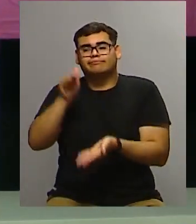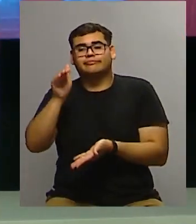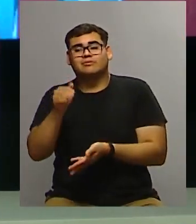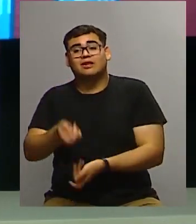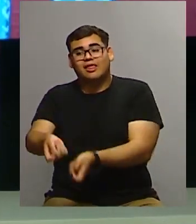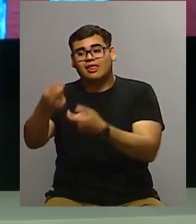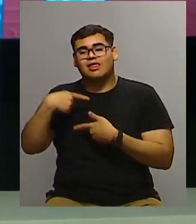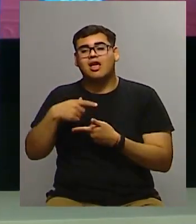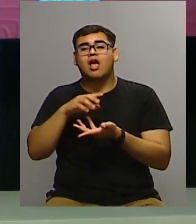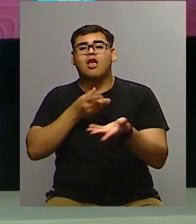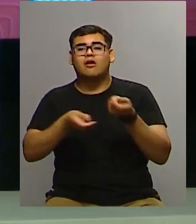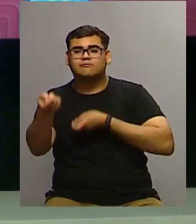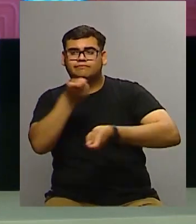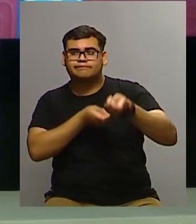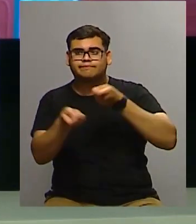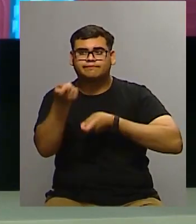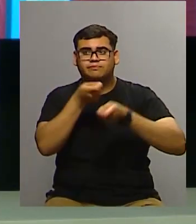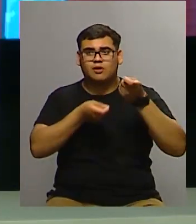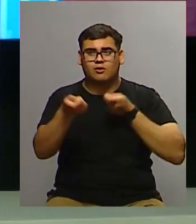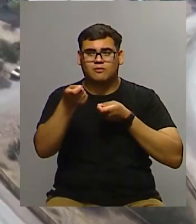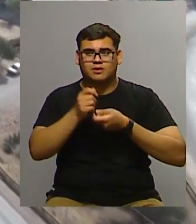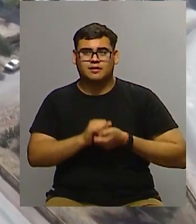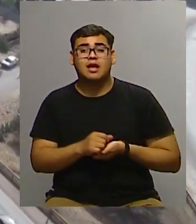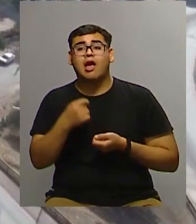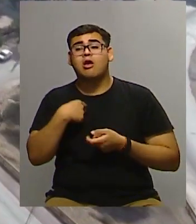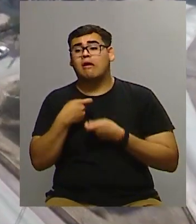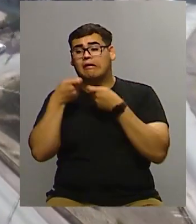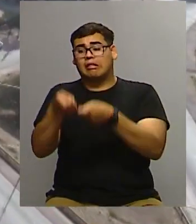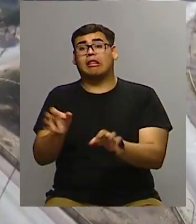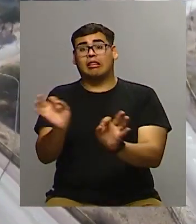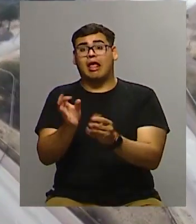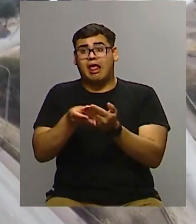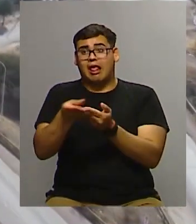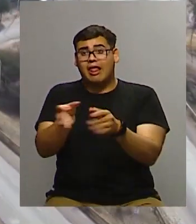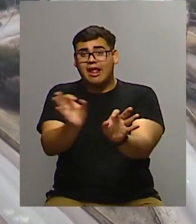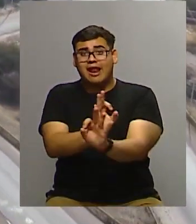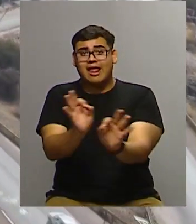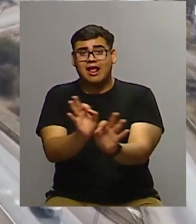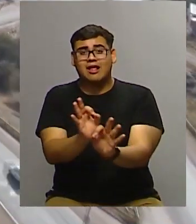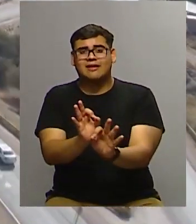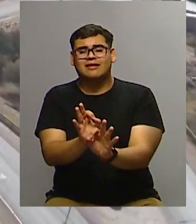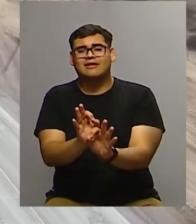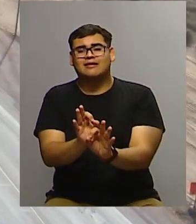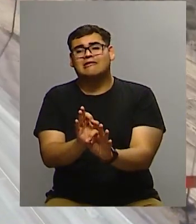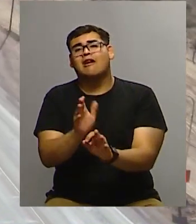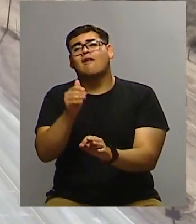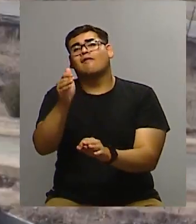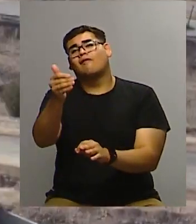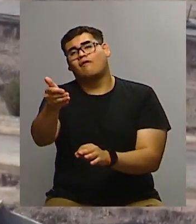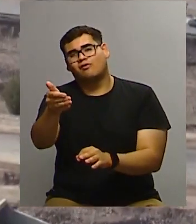es no hago inversión, no gasto, y eso me va a generar